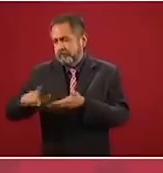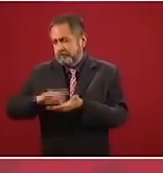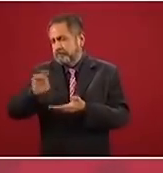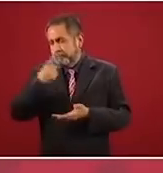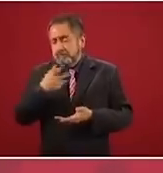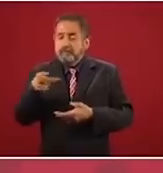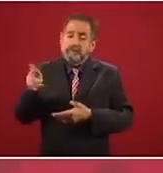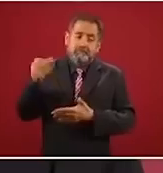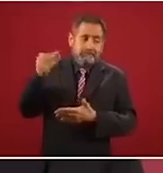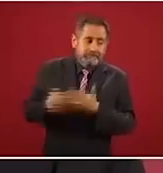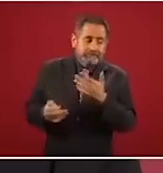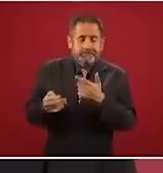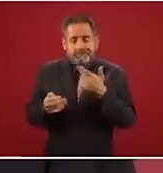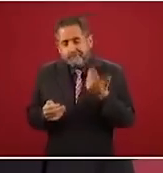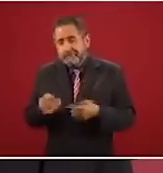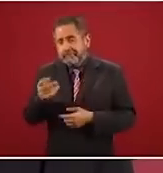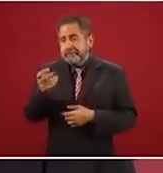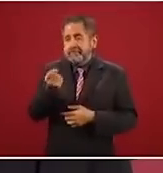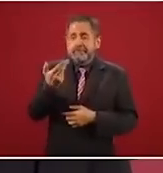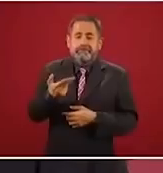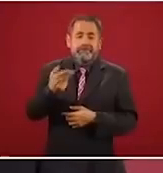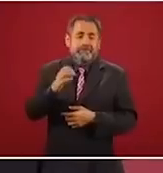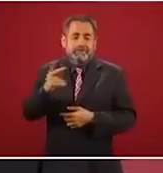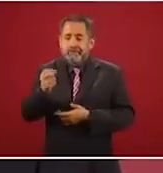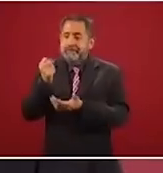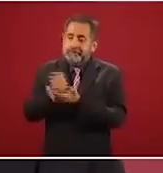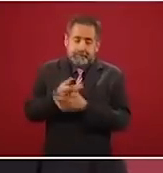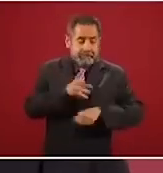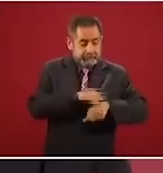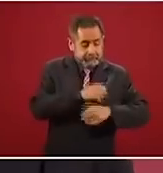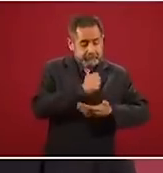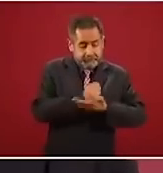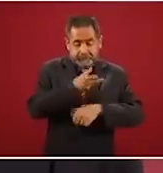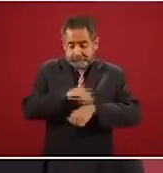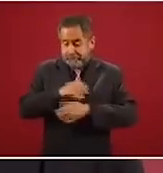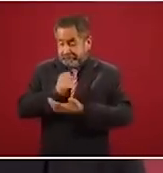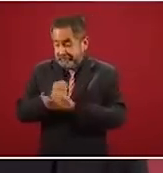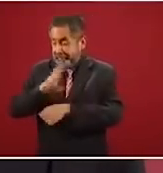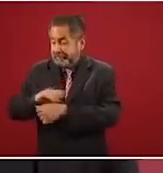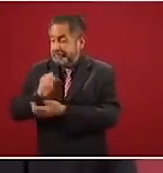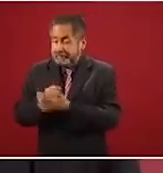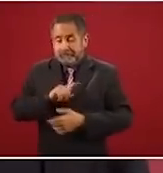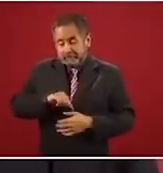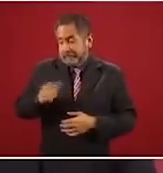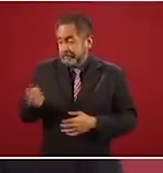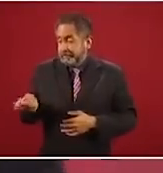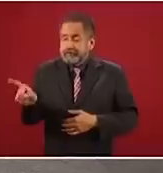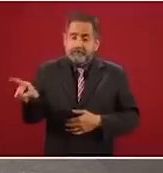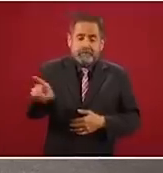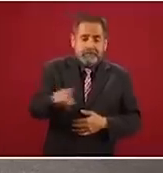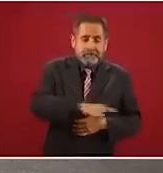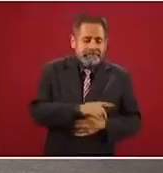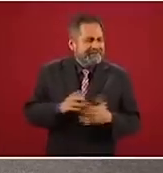falta que Hacienda dé su visto bueno, falta que Egresos,